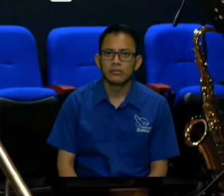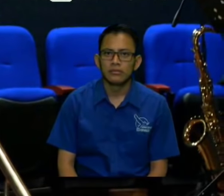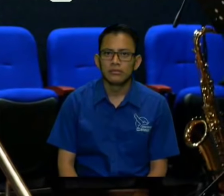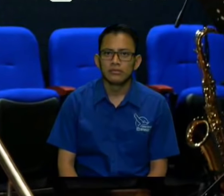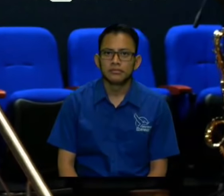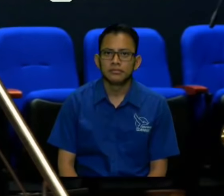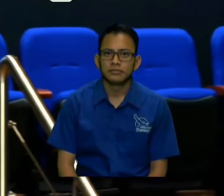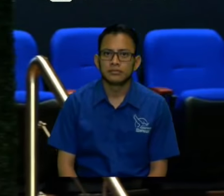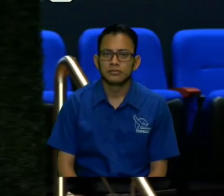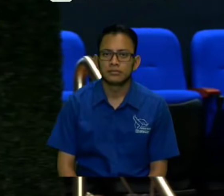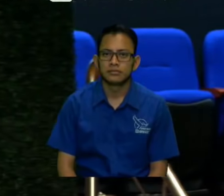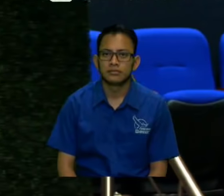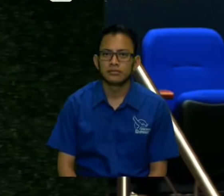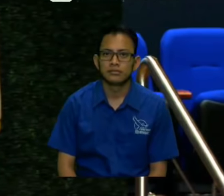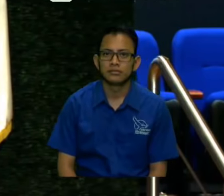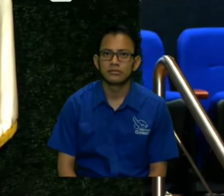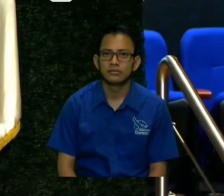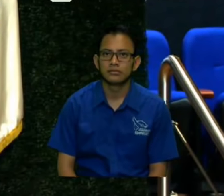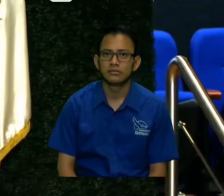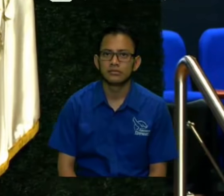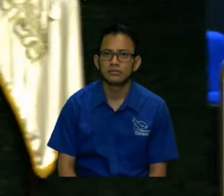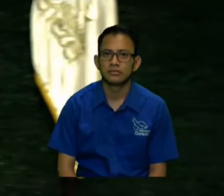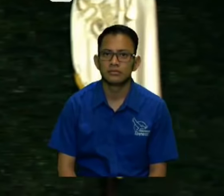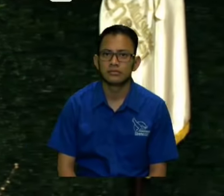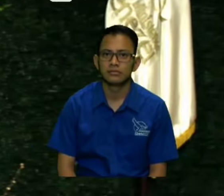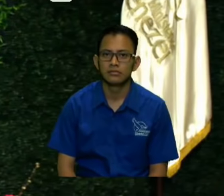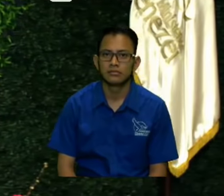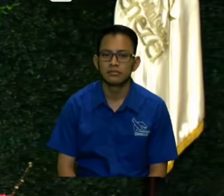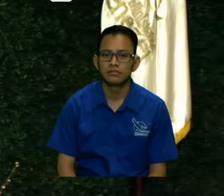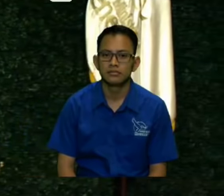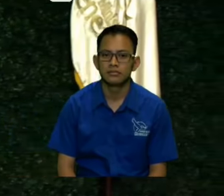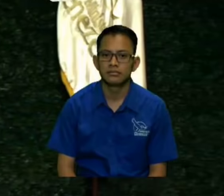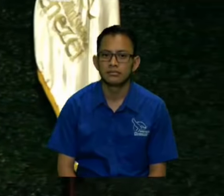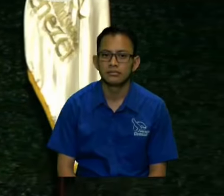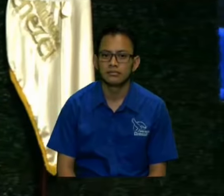Pero ¿por qué voy a poner aquí en la plataforma?